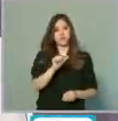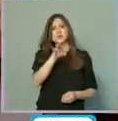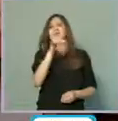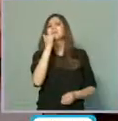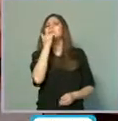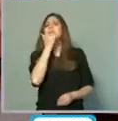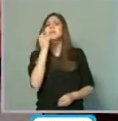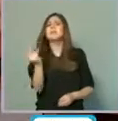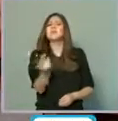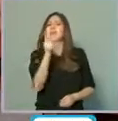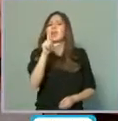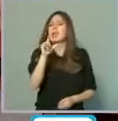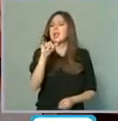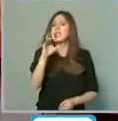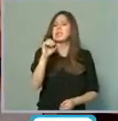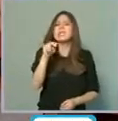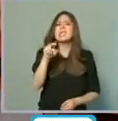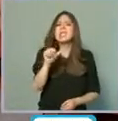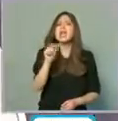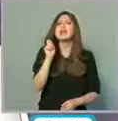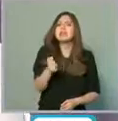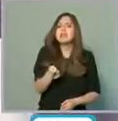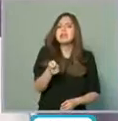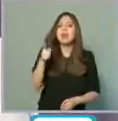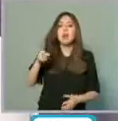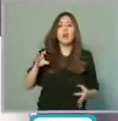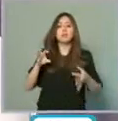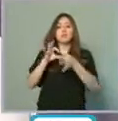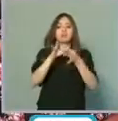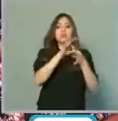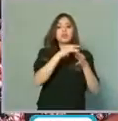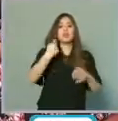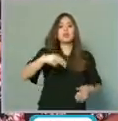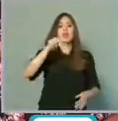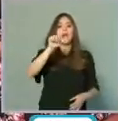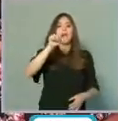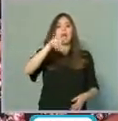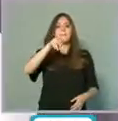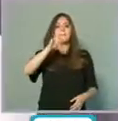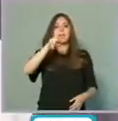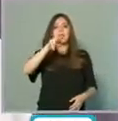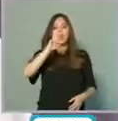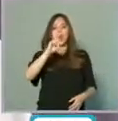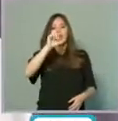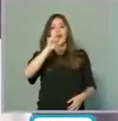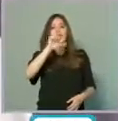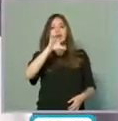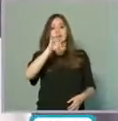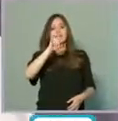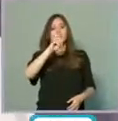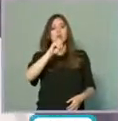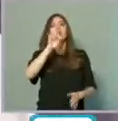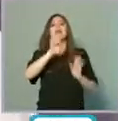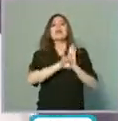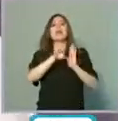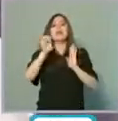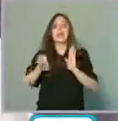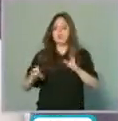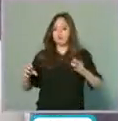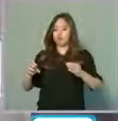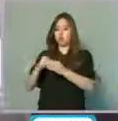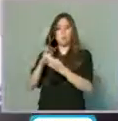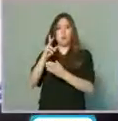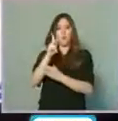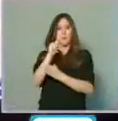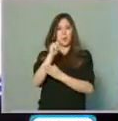nos es parte de las cadenas de aminoácidos. Recordemos que un aminoácido es una una proteína es una cadena de